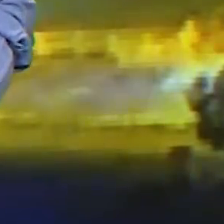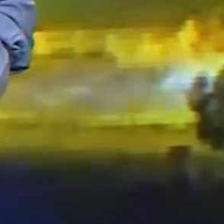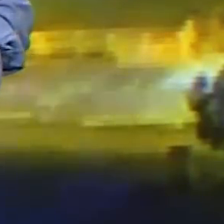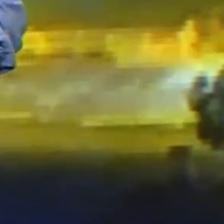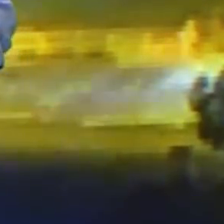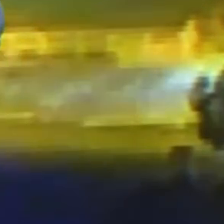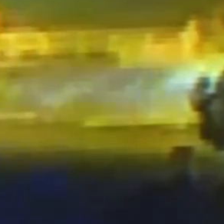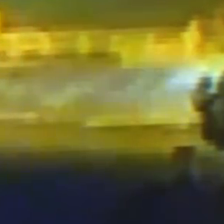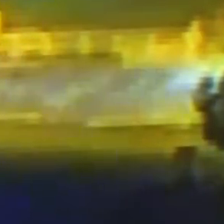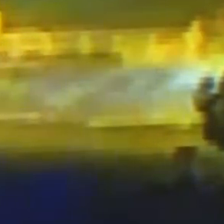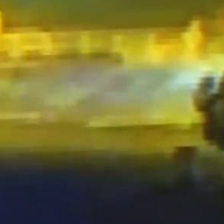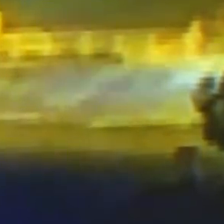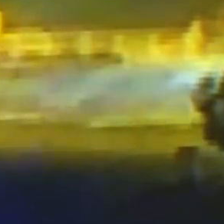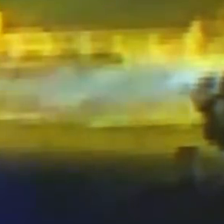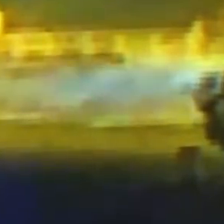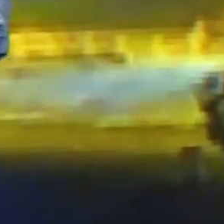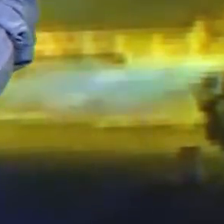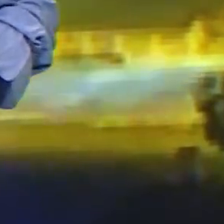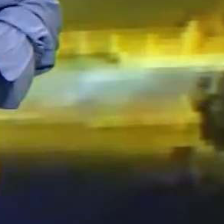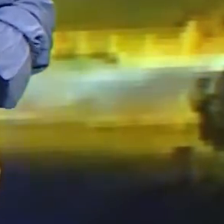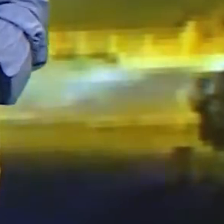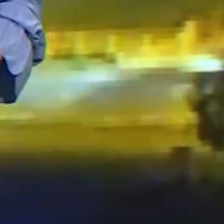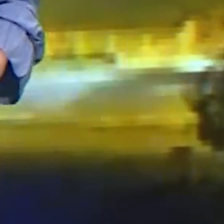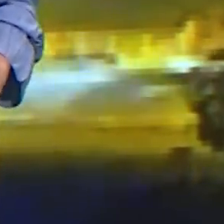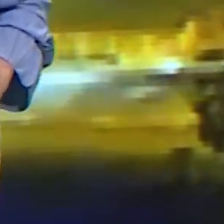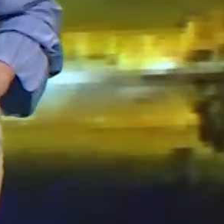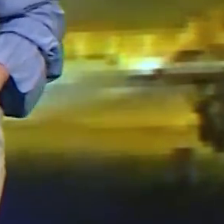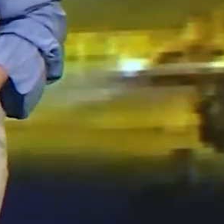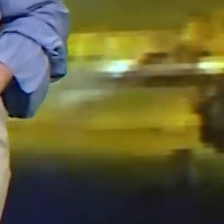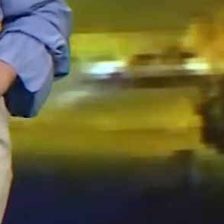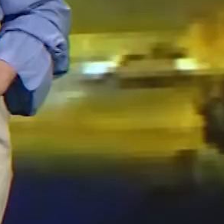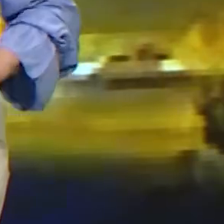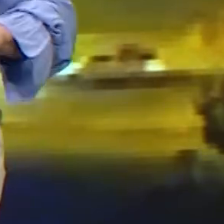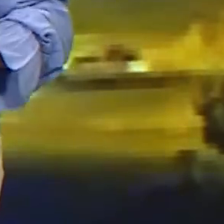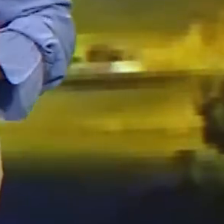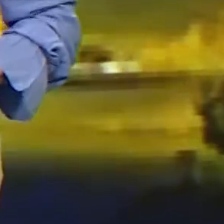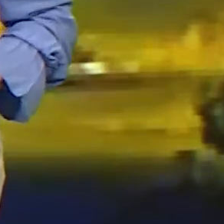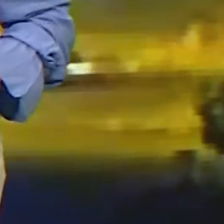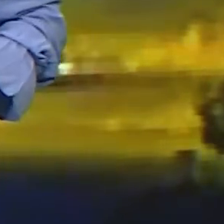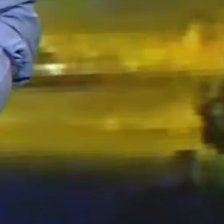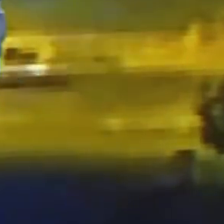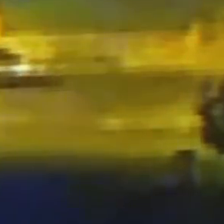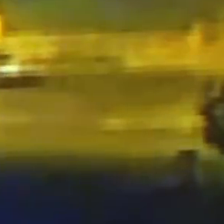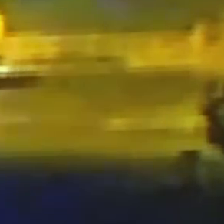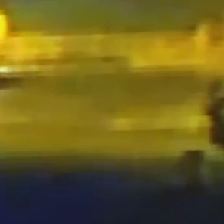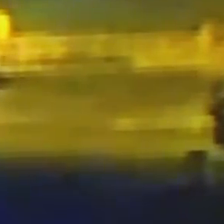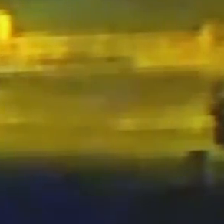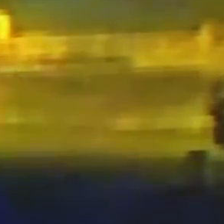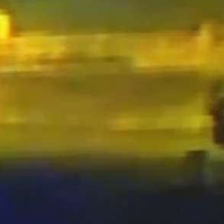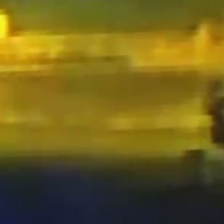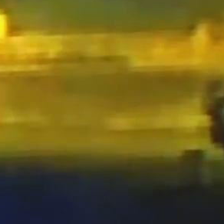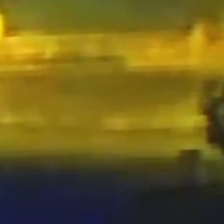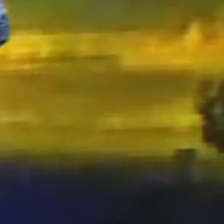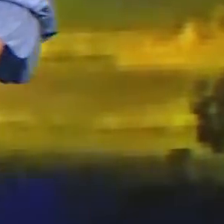bajan bajan y vamos bajando Nosotras también cuánto talento argentino acá tenemos talento argentino también eh es